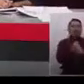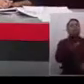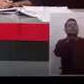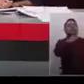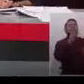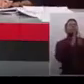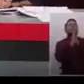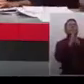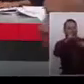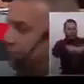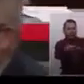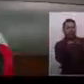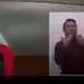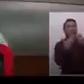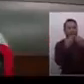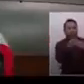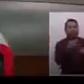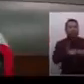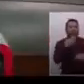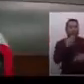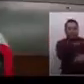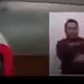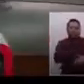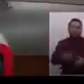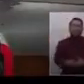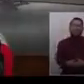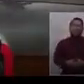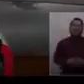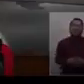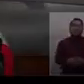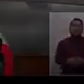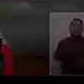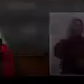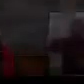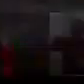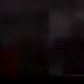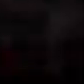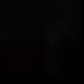Candidato, tome asiento. Nos interesa saber quiénes están en su lista. Porque ellos también van a gobernar Lima.